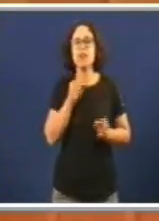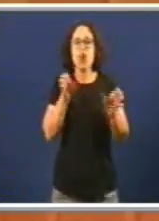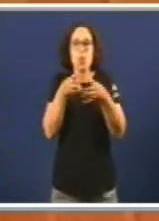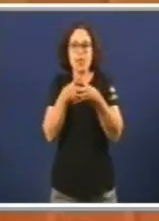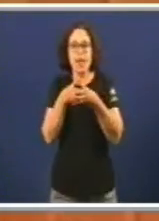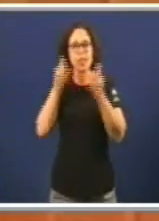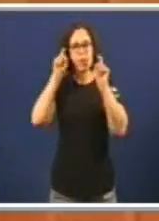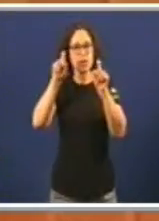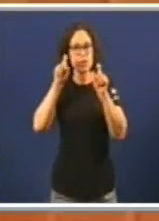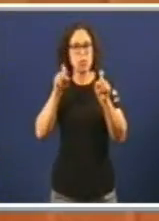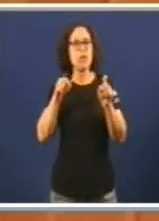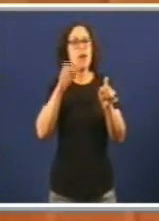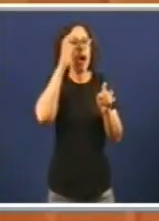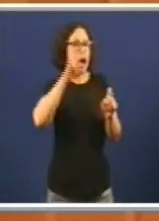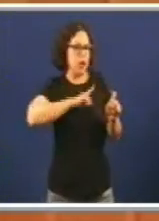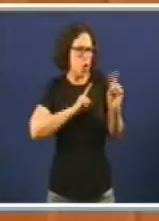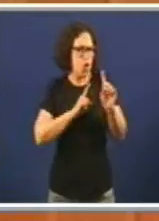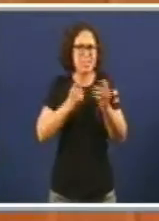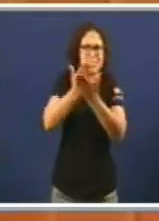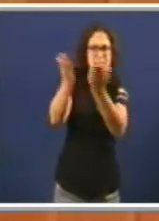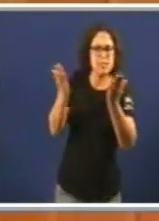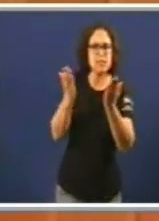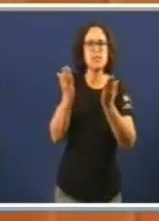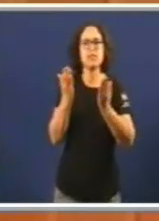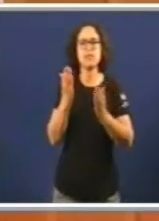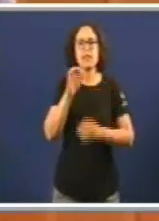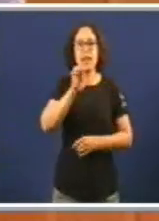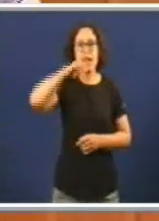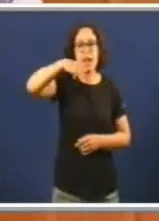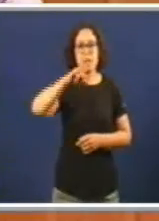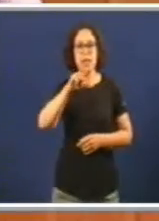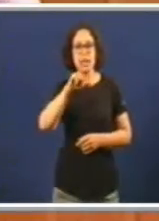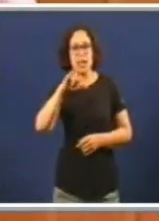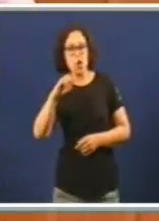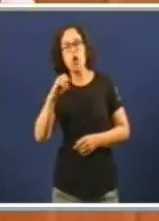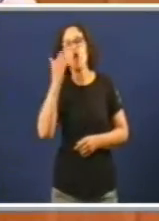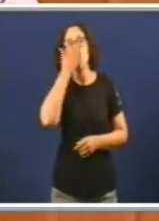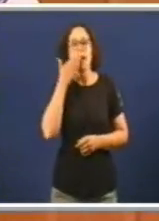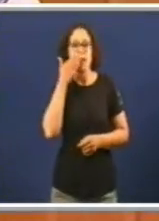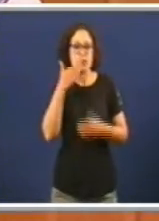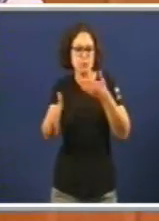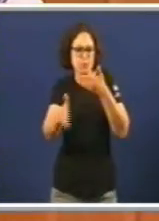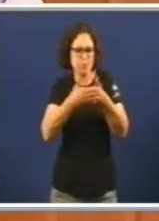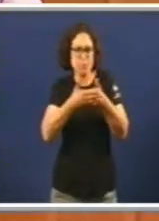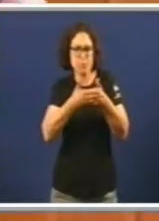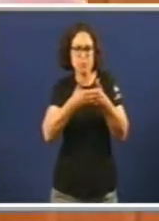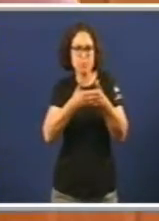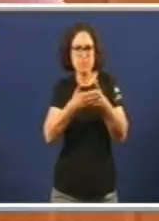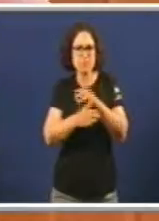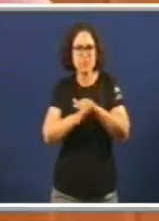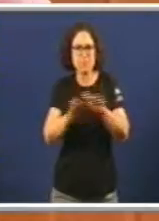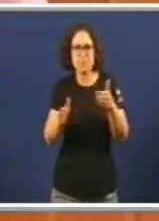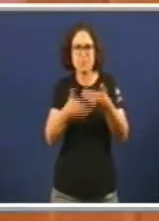educativa, eu xa non lle pido que nos escoite a nós, o Emilio Navascués non vai volver a abrir a porta.